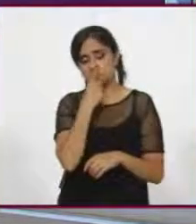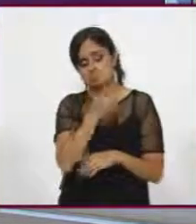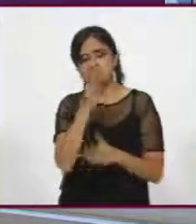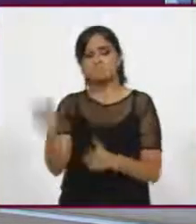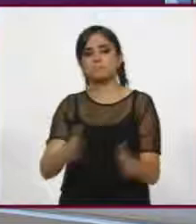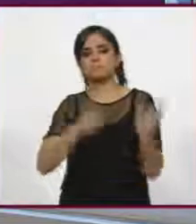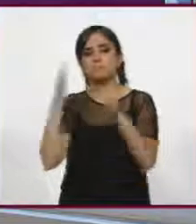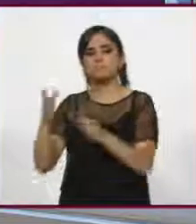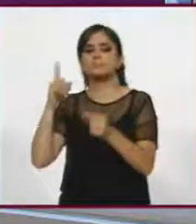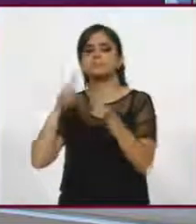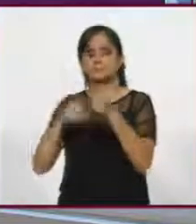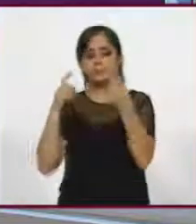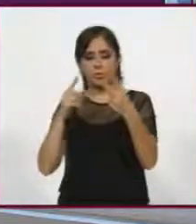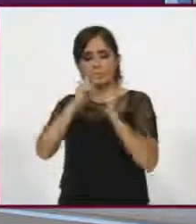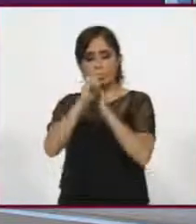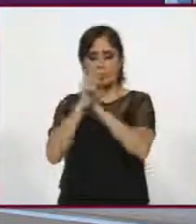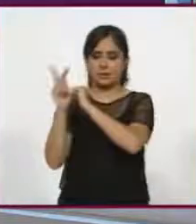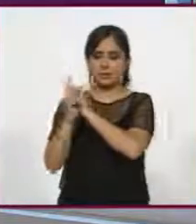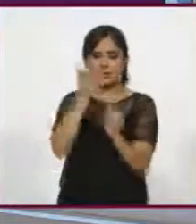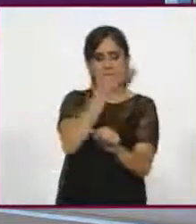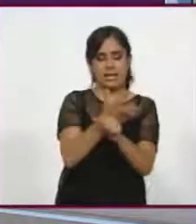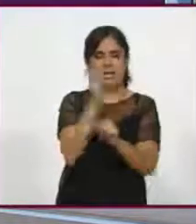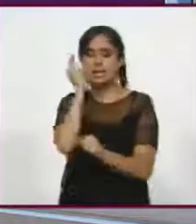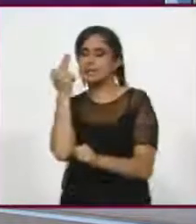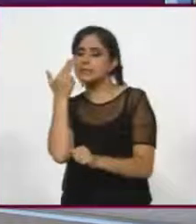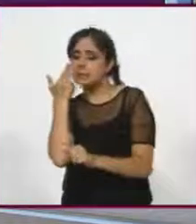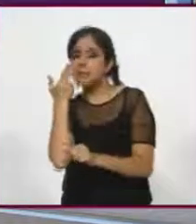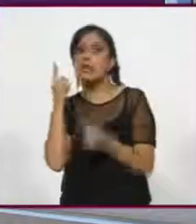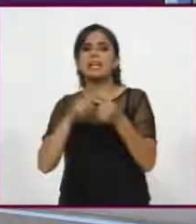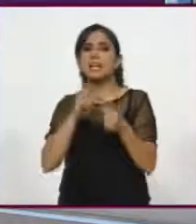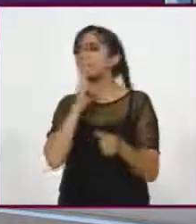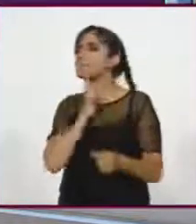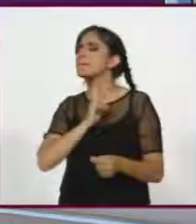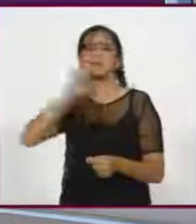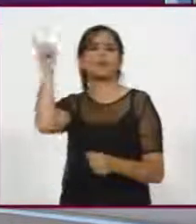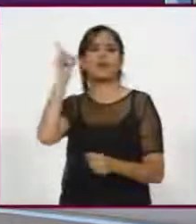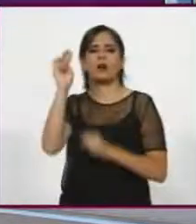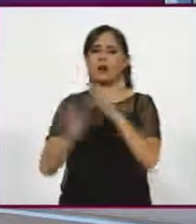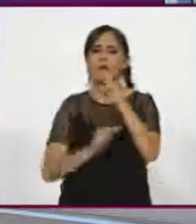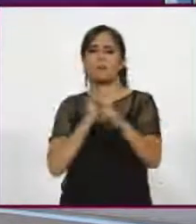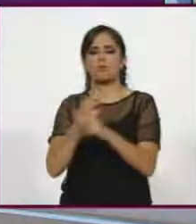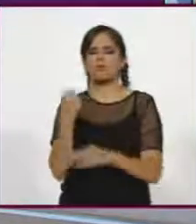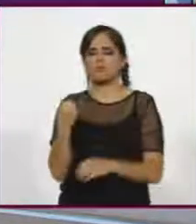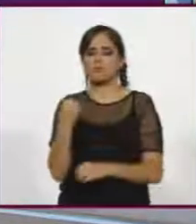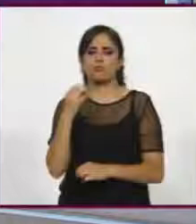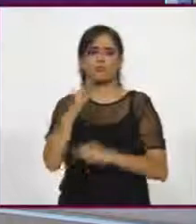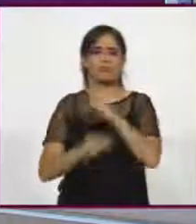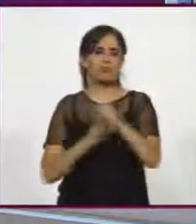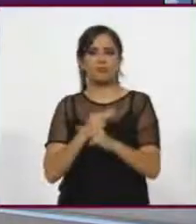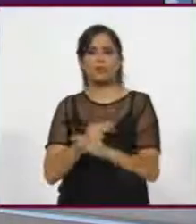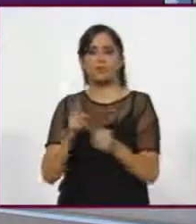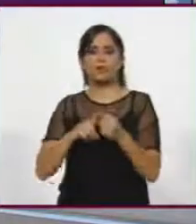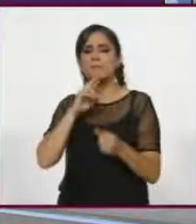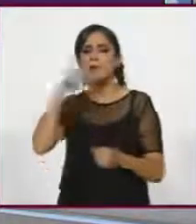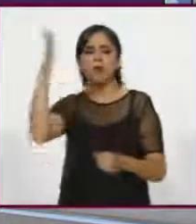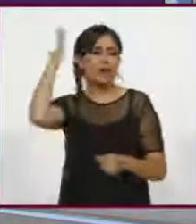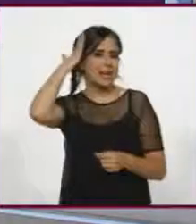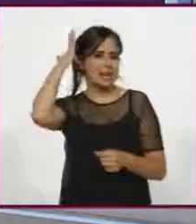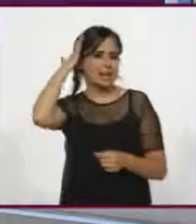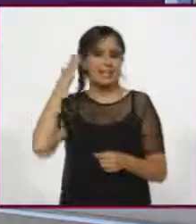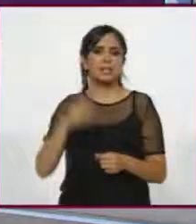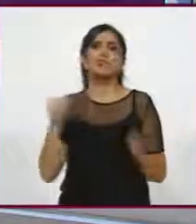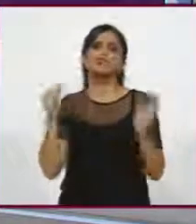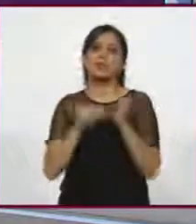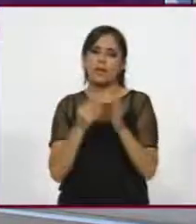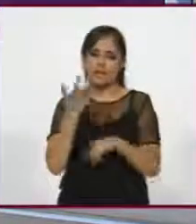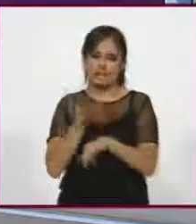¿quién sería de estos dos países? ¿Quién sería mejor para el mundo como potencia mundial, o quién sería un mejor líder?